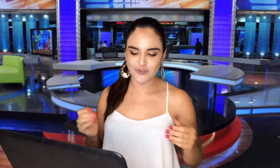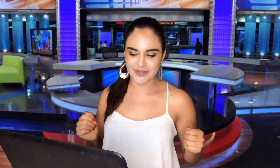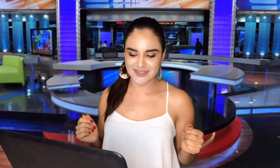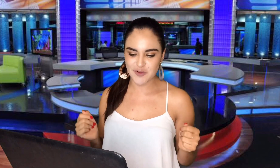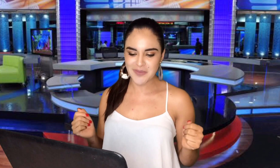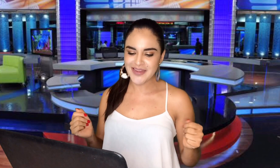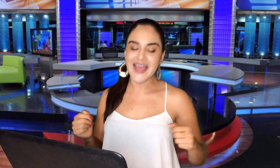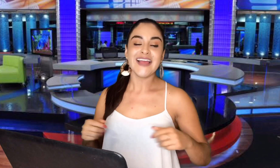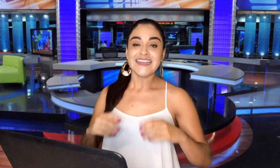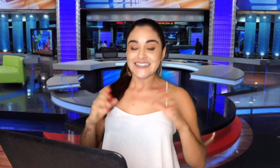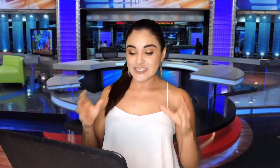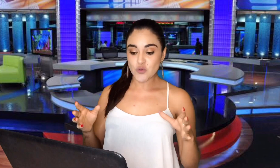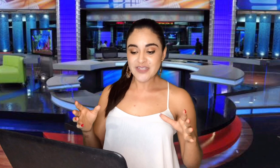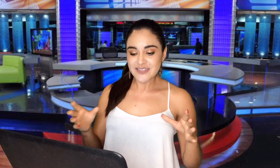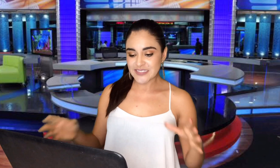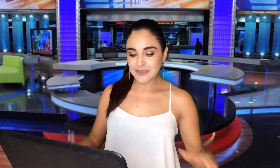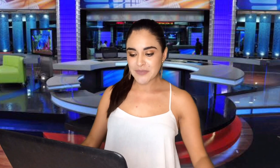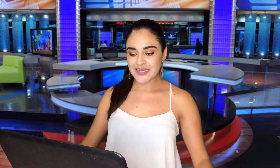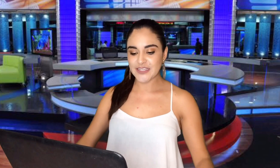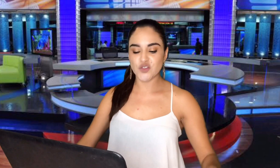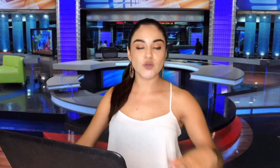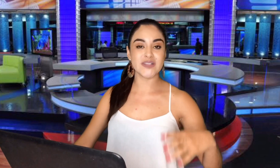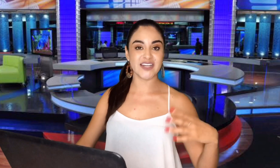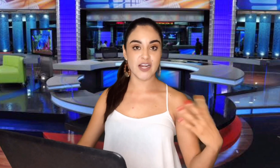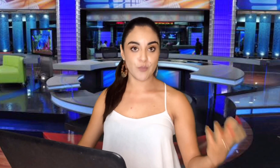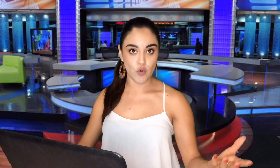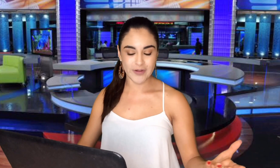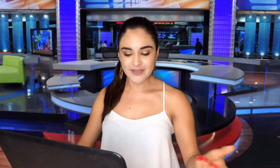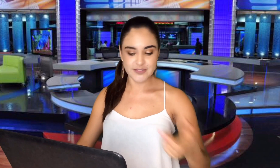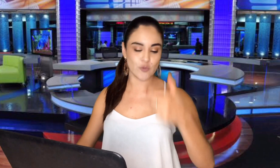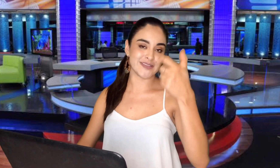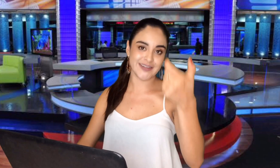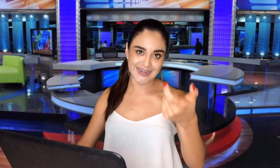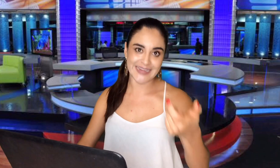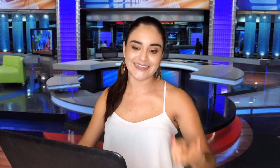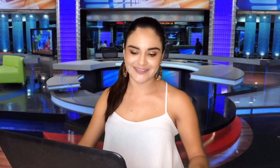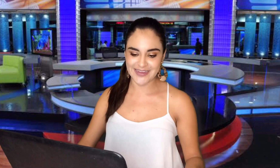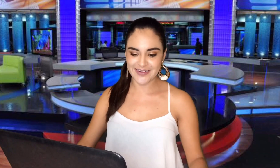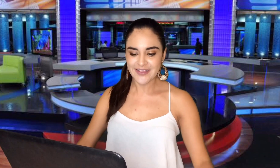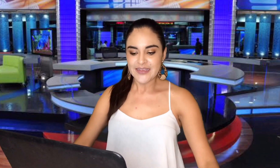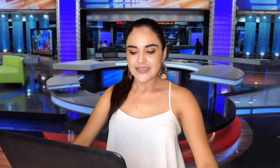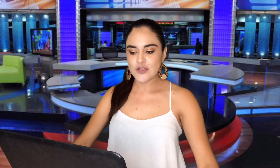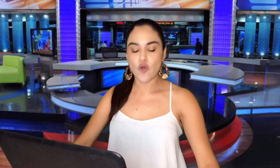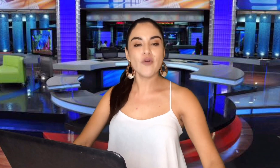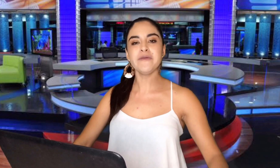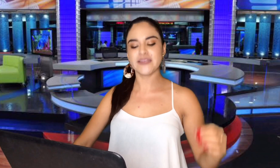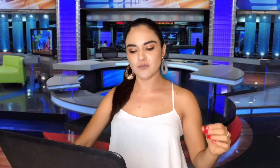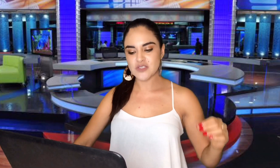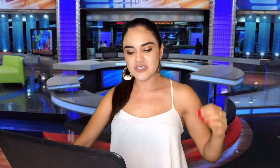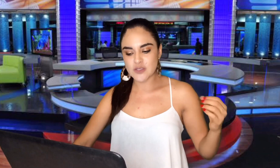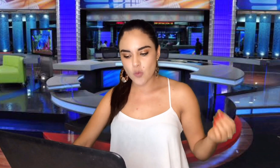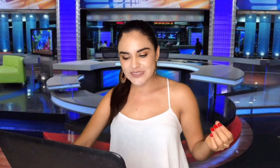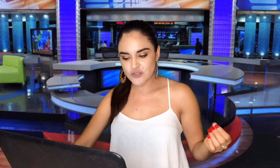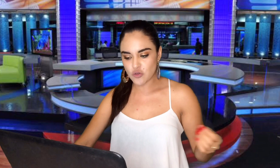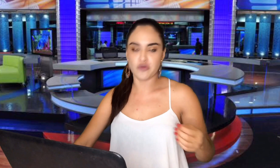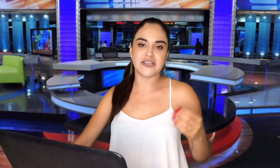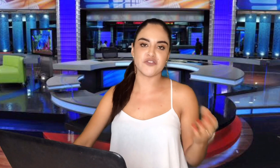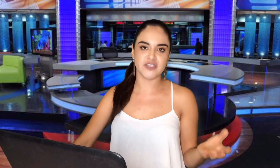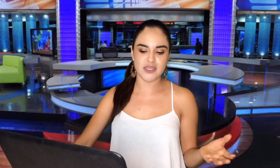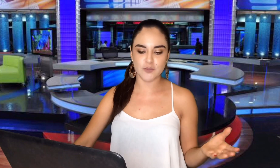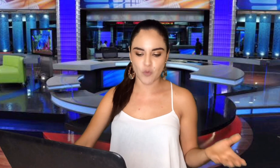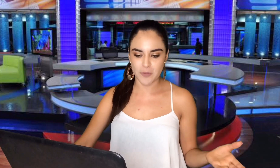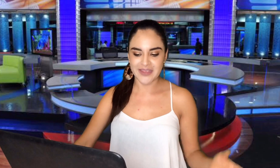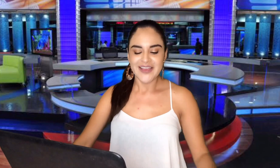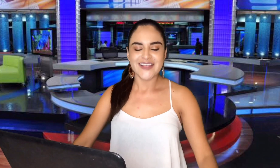segmento que les convenía se escucha decir también que no secuestrando el pobre secuestran al que tiene y cómo evitamos el secuestro con una